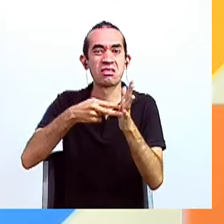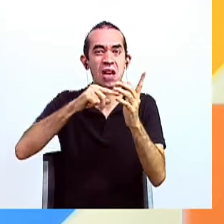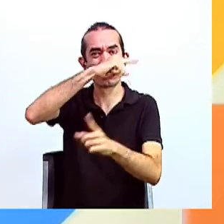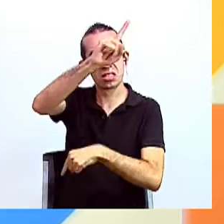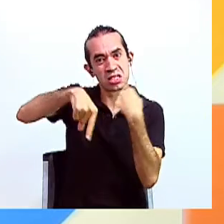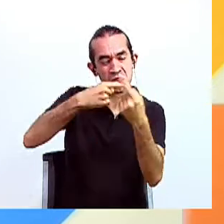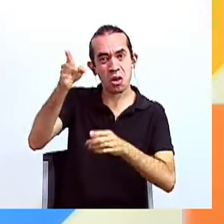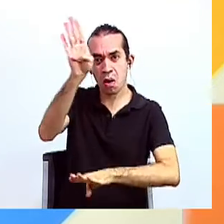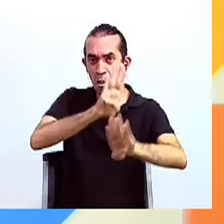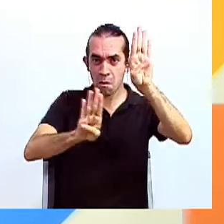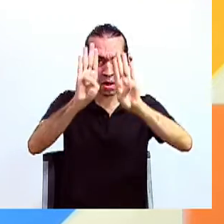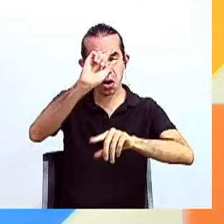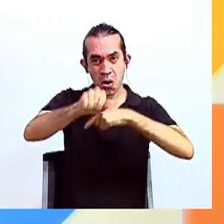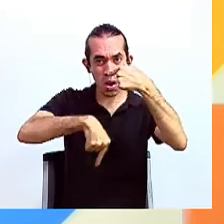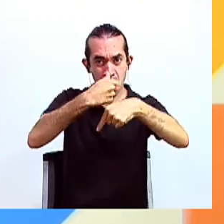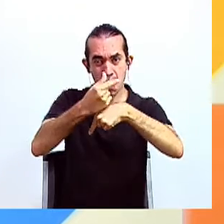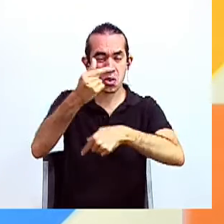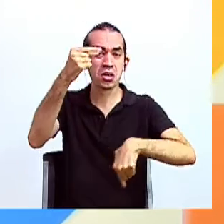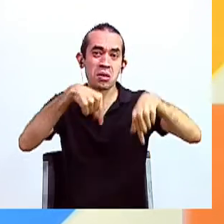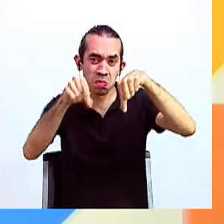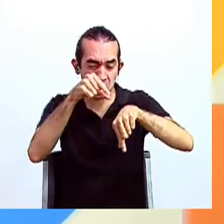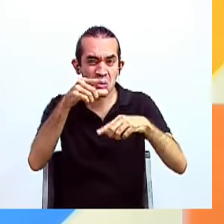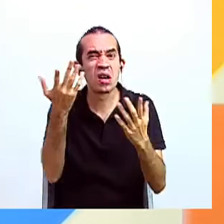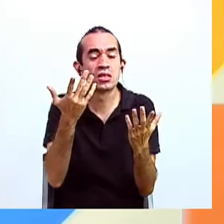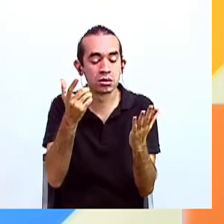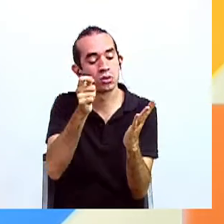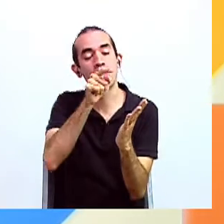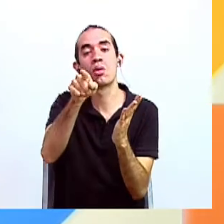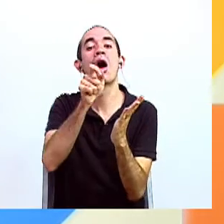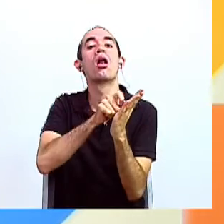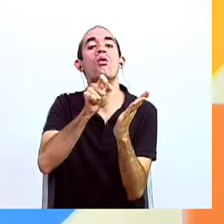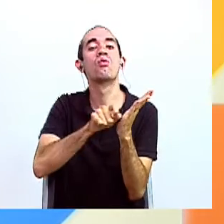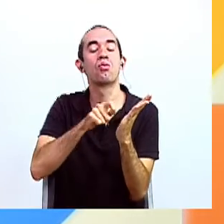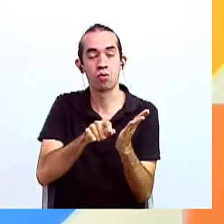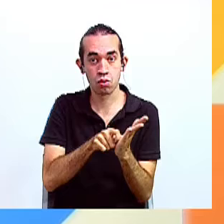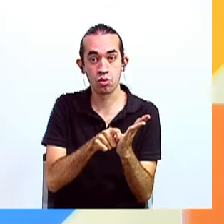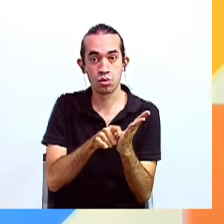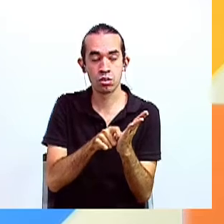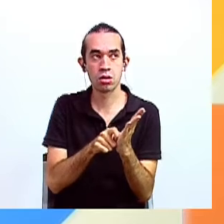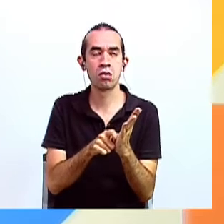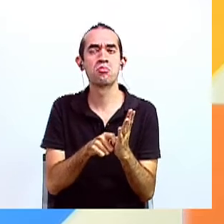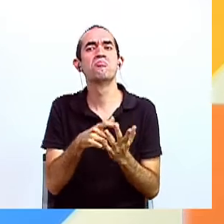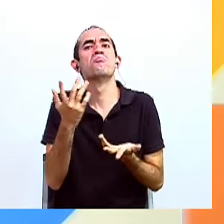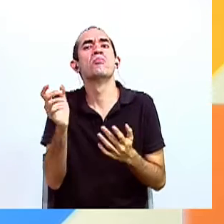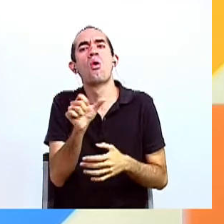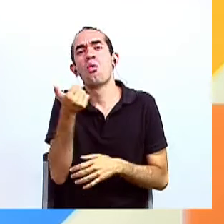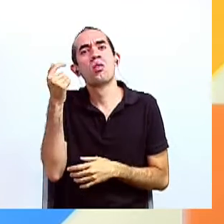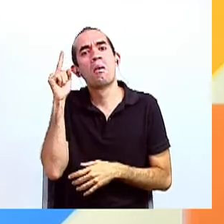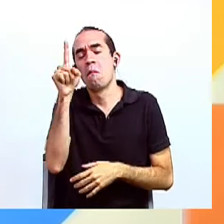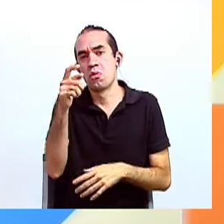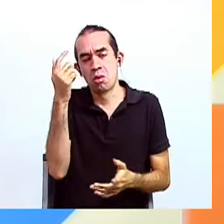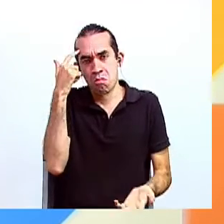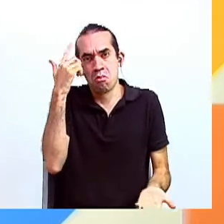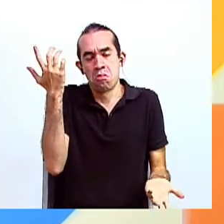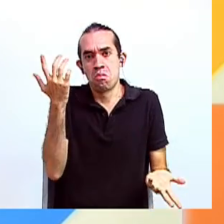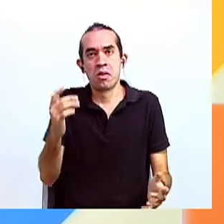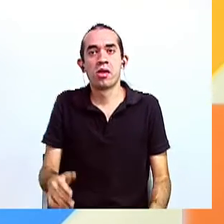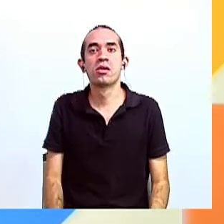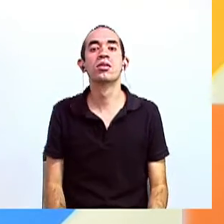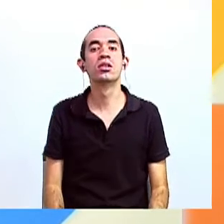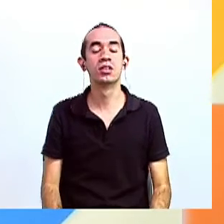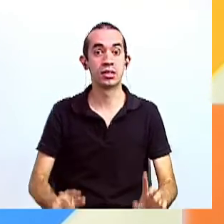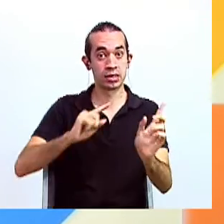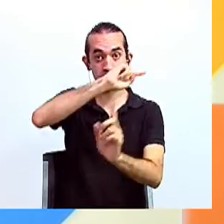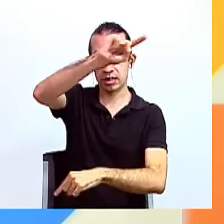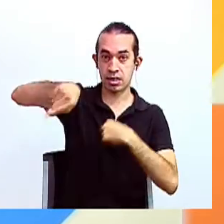biogeoquímico? Anótenlo ahí en su cuaderno. Y también preguntémonos, ¿por qué los ciclos